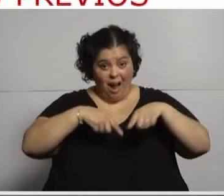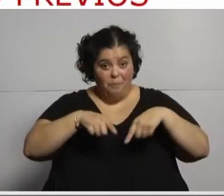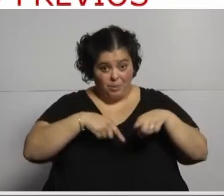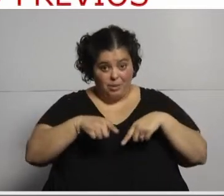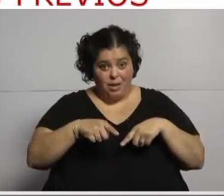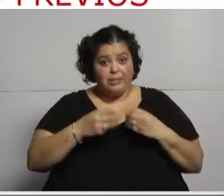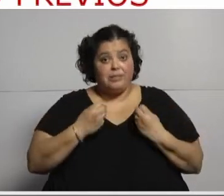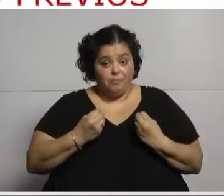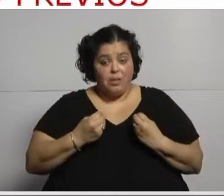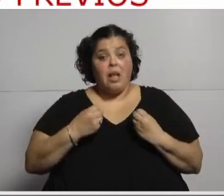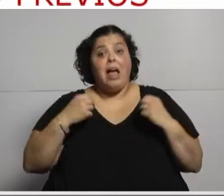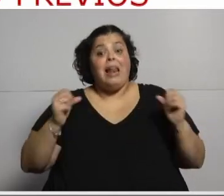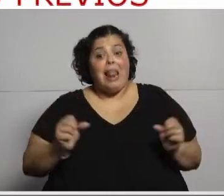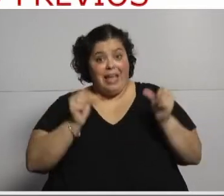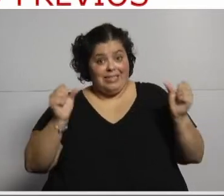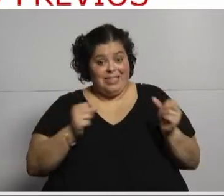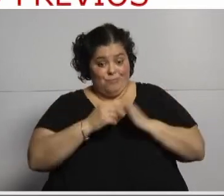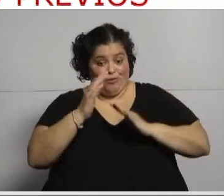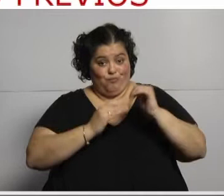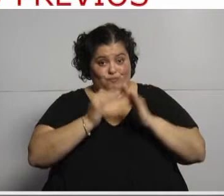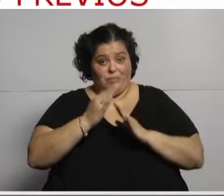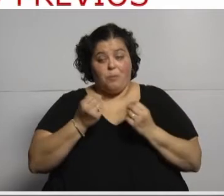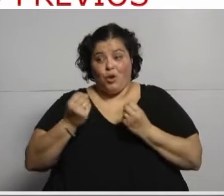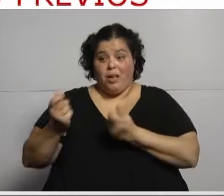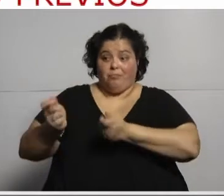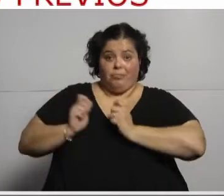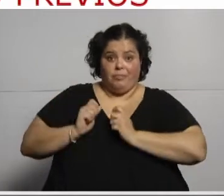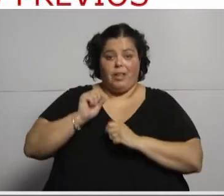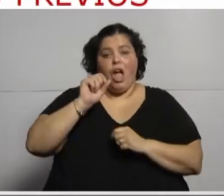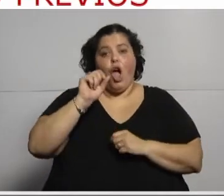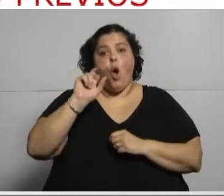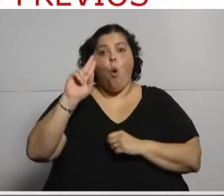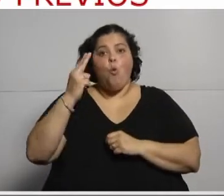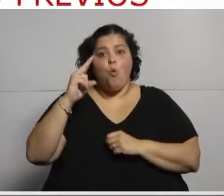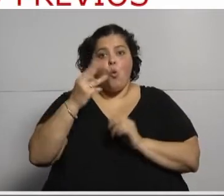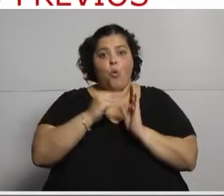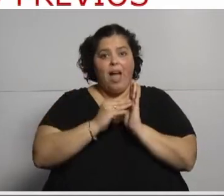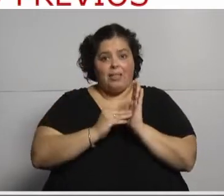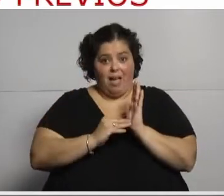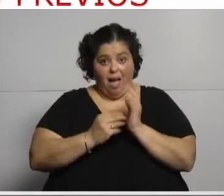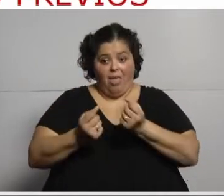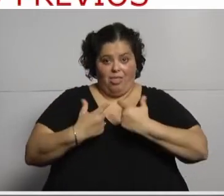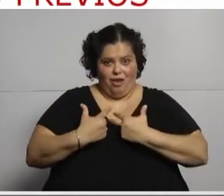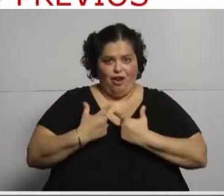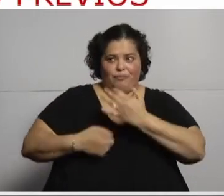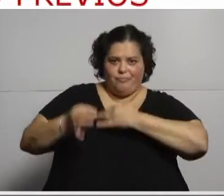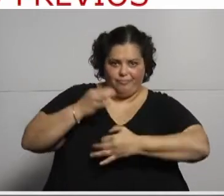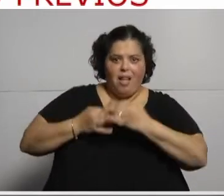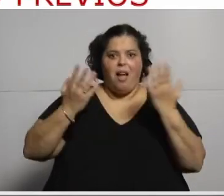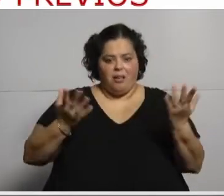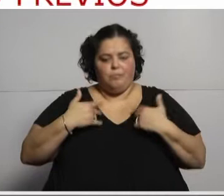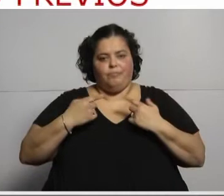construido gracias a una solución brindada por Urudata. Y hemos estado muchos años con esta herramienta acompañándonos en el